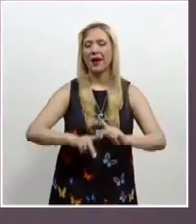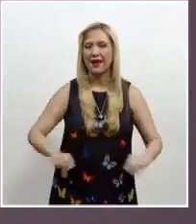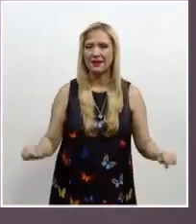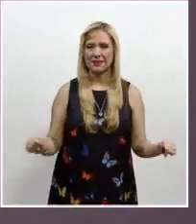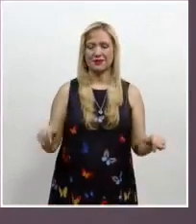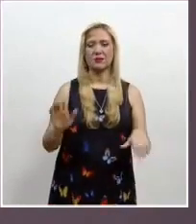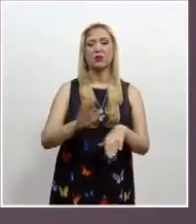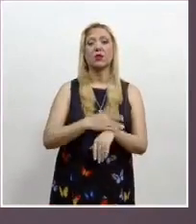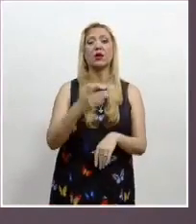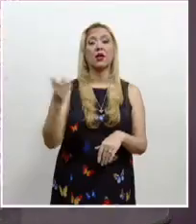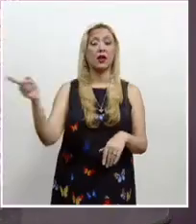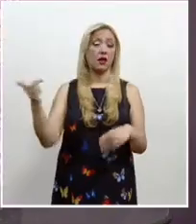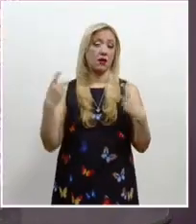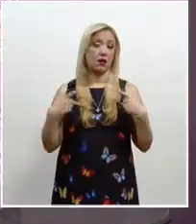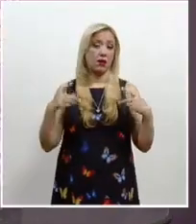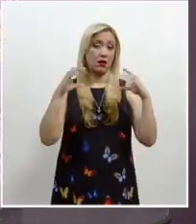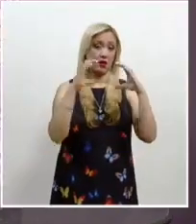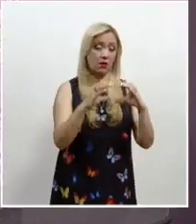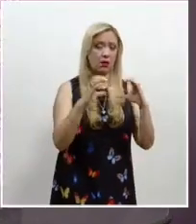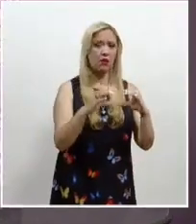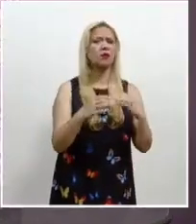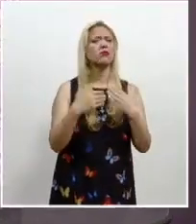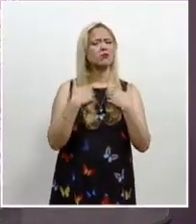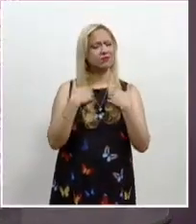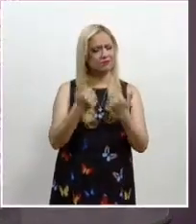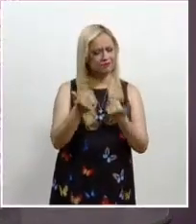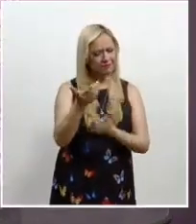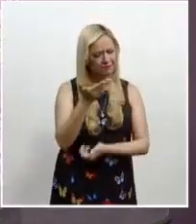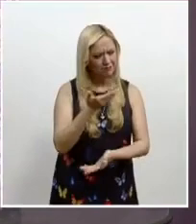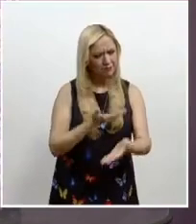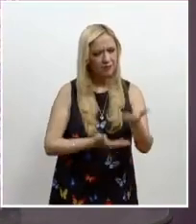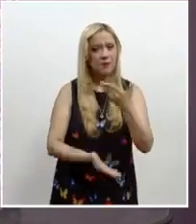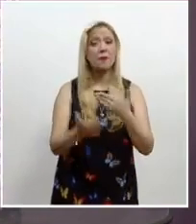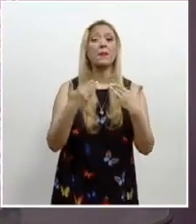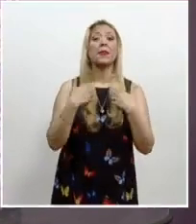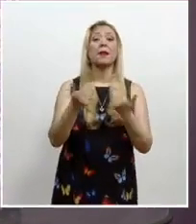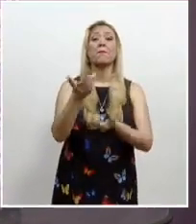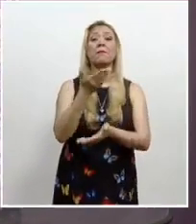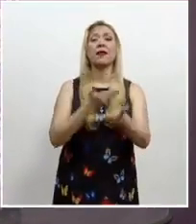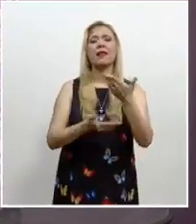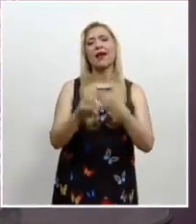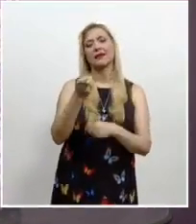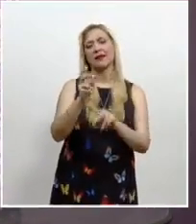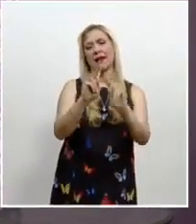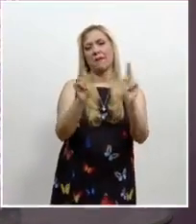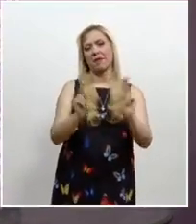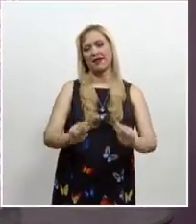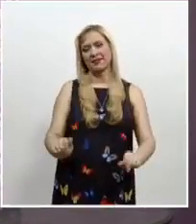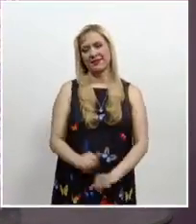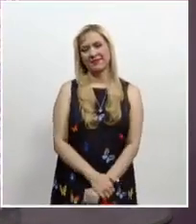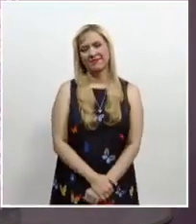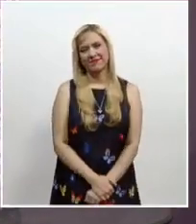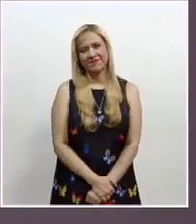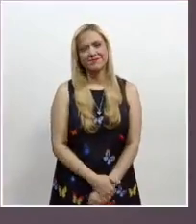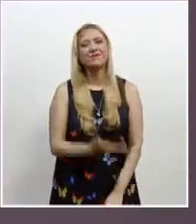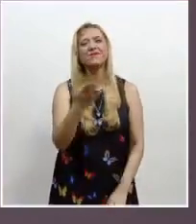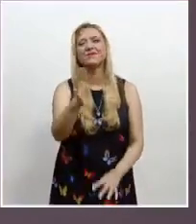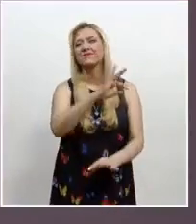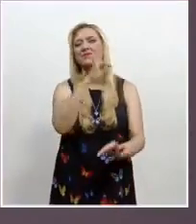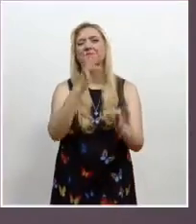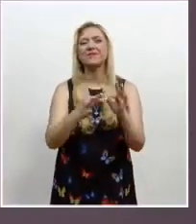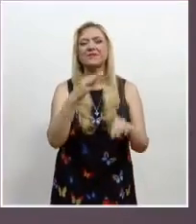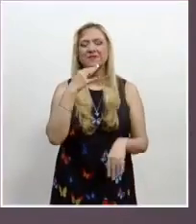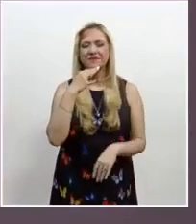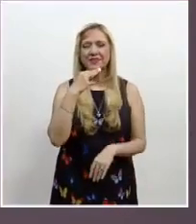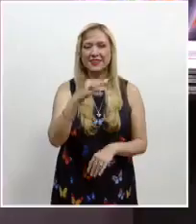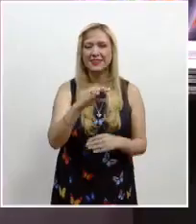las personas que cuidan son empáticas y la empatía crea paz. Consejera, tus conclusiones.